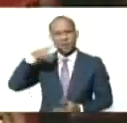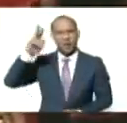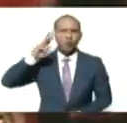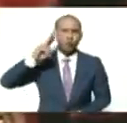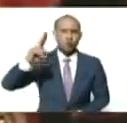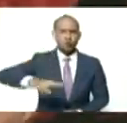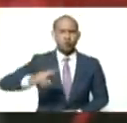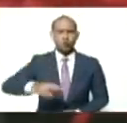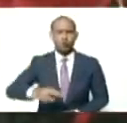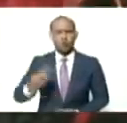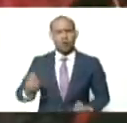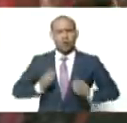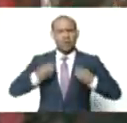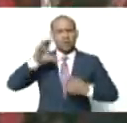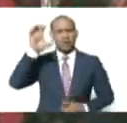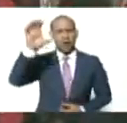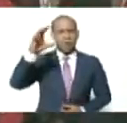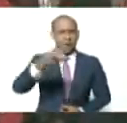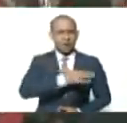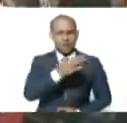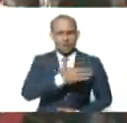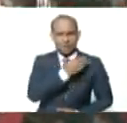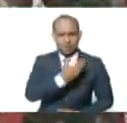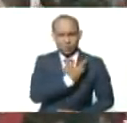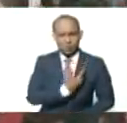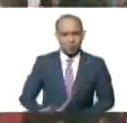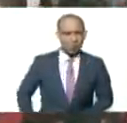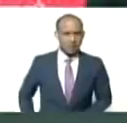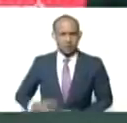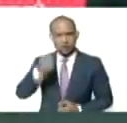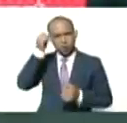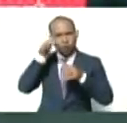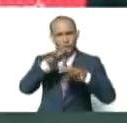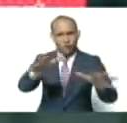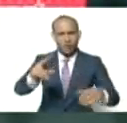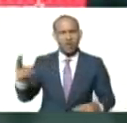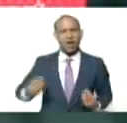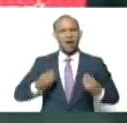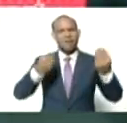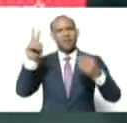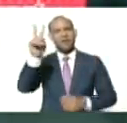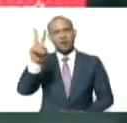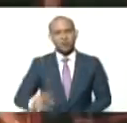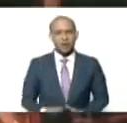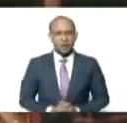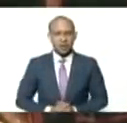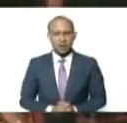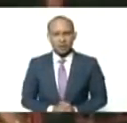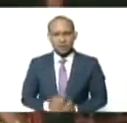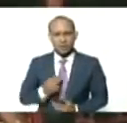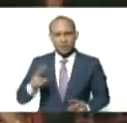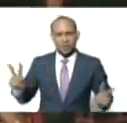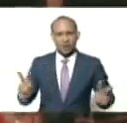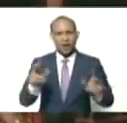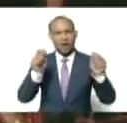¡Que viva la patria, presidente! ¡Que Dios lo bendiga! ¡Que viva Venezuela! ¡Que viva nuestro